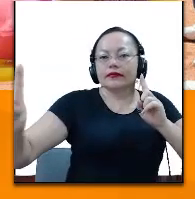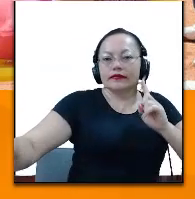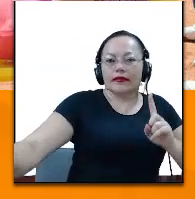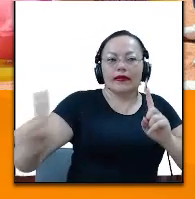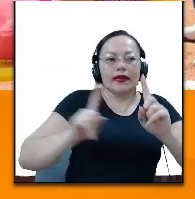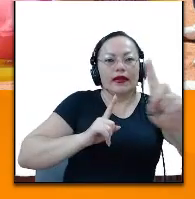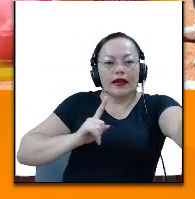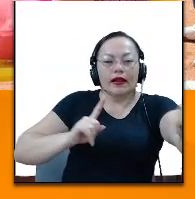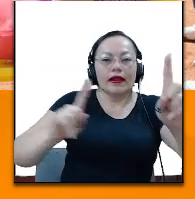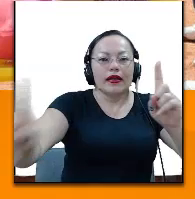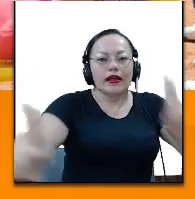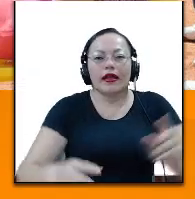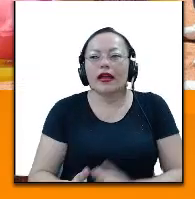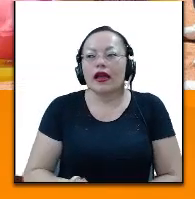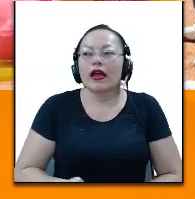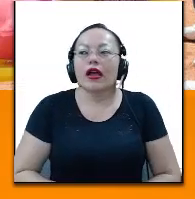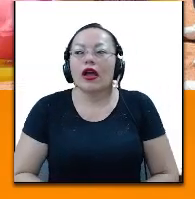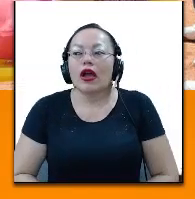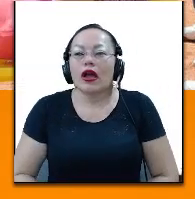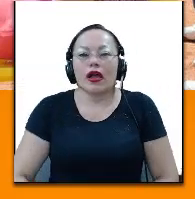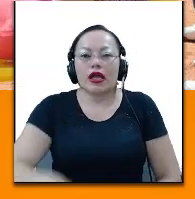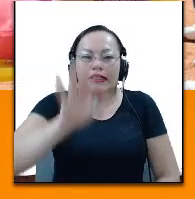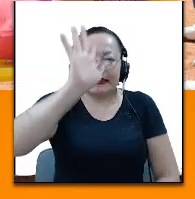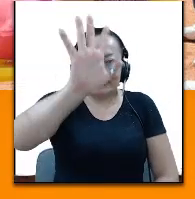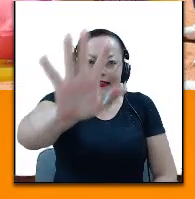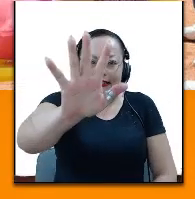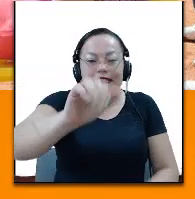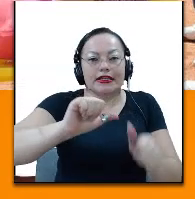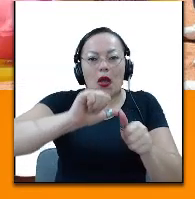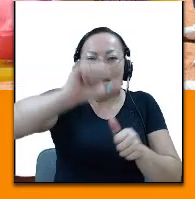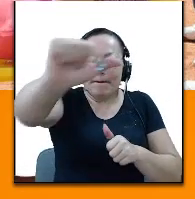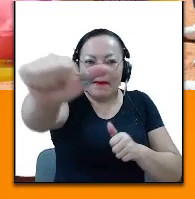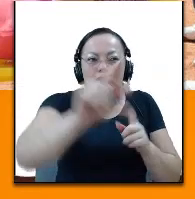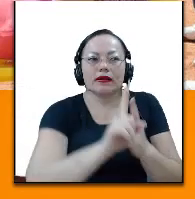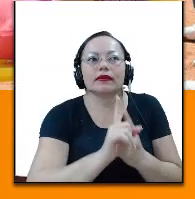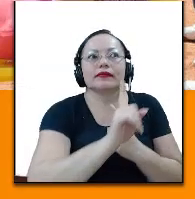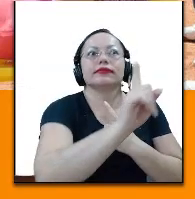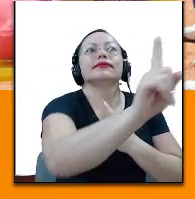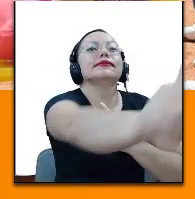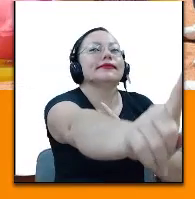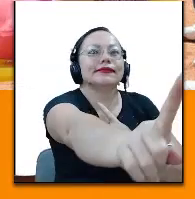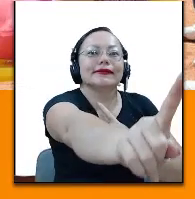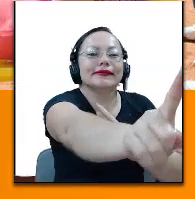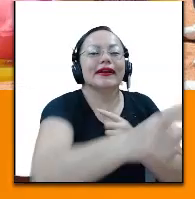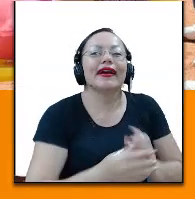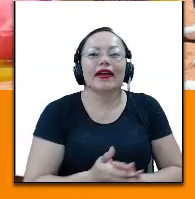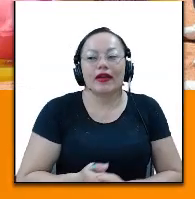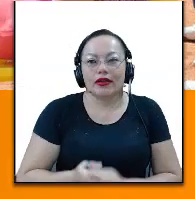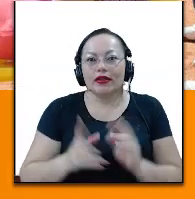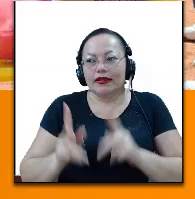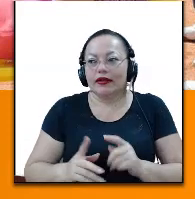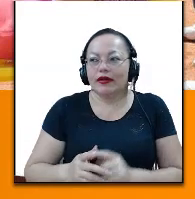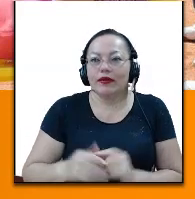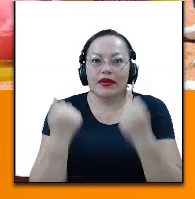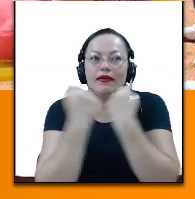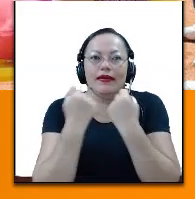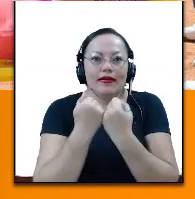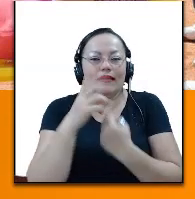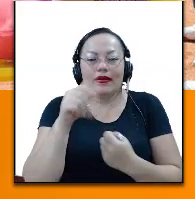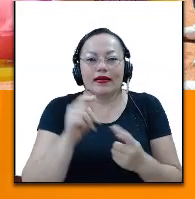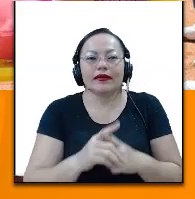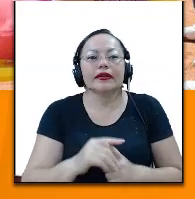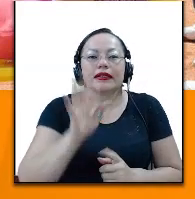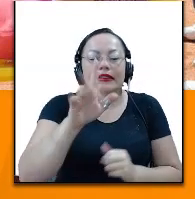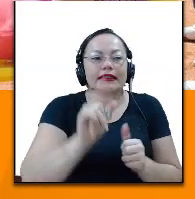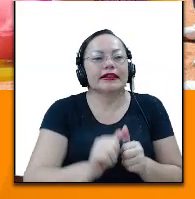con distancia no inferior a 5 metros. Oiga bien, de una persona a la otra haciendo ejercicio deben haber